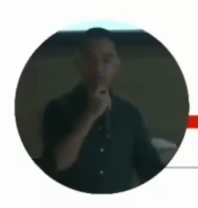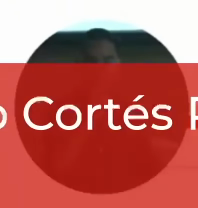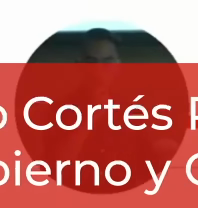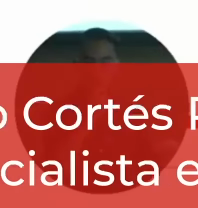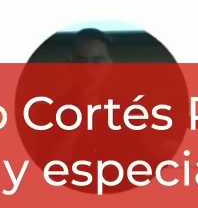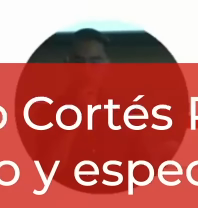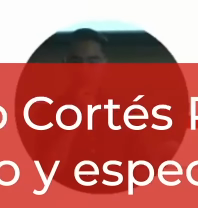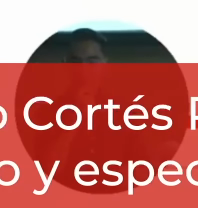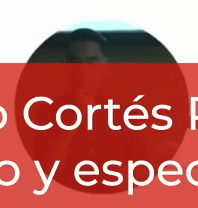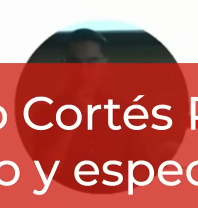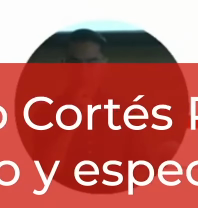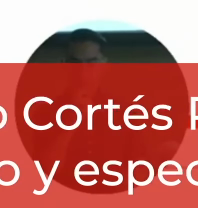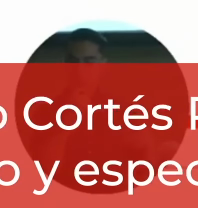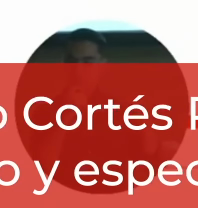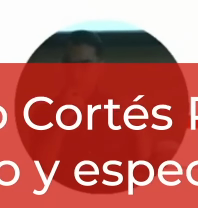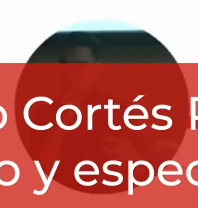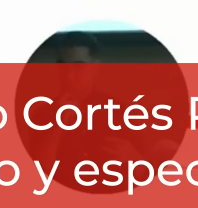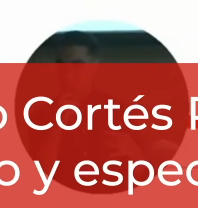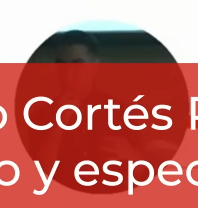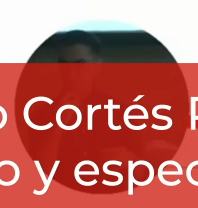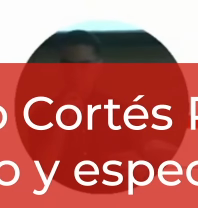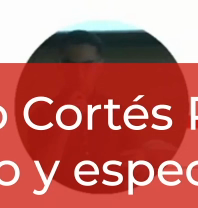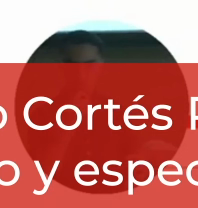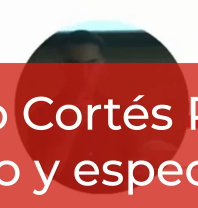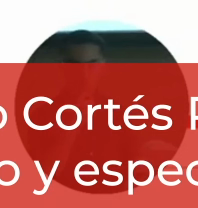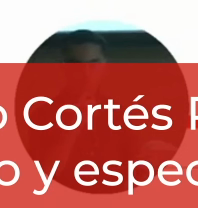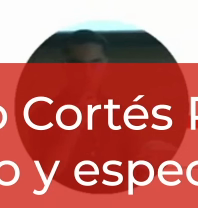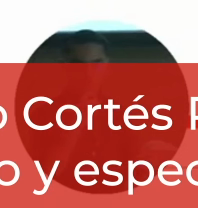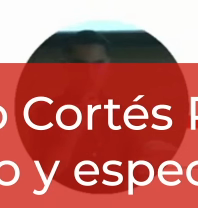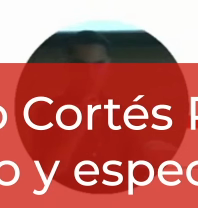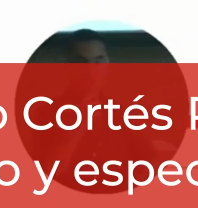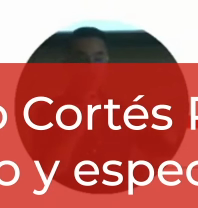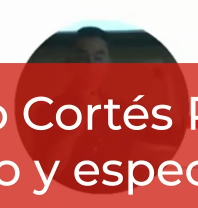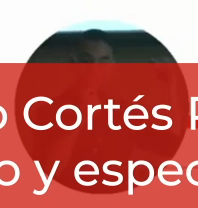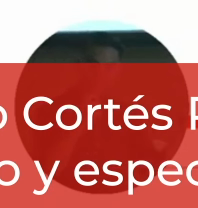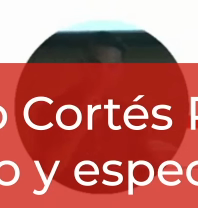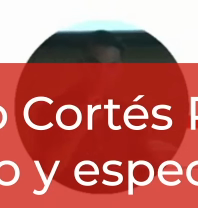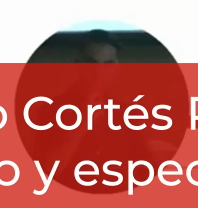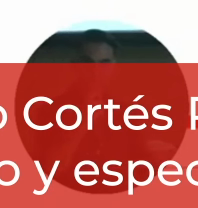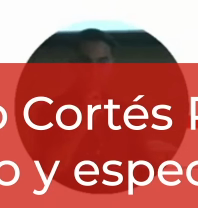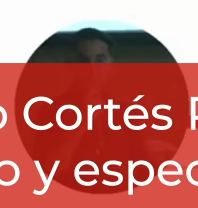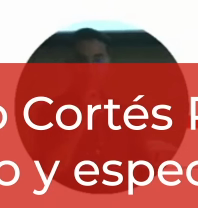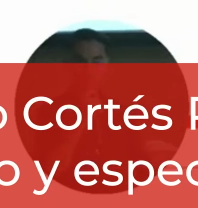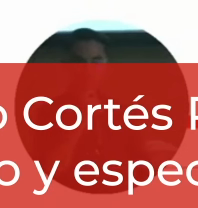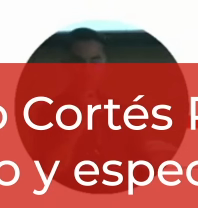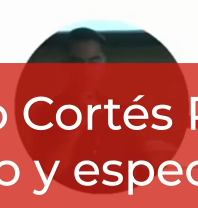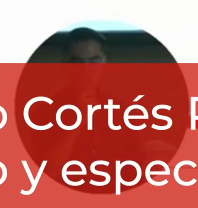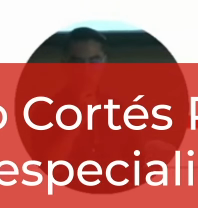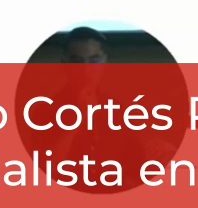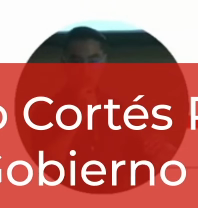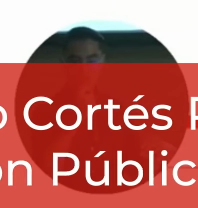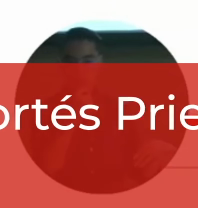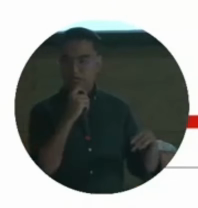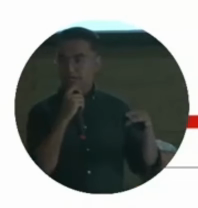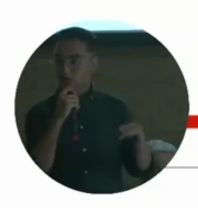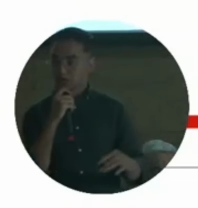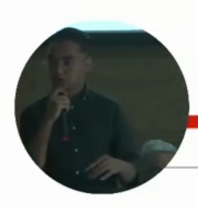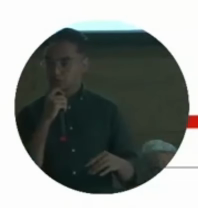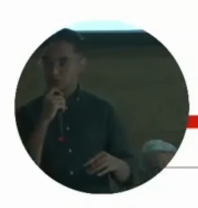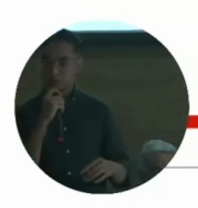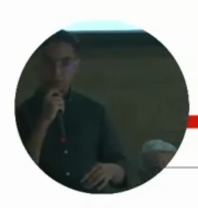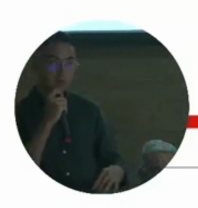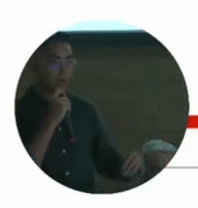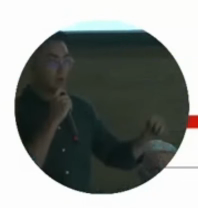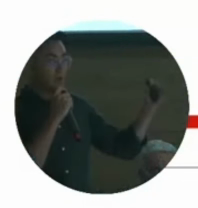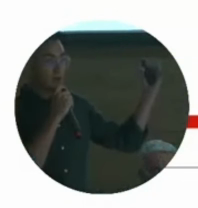Tenemos que crear condiciones de bienestar con énfasis en servicios públicos domiciliarios y calidad en educación secundaria y